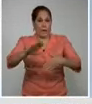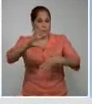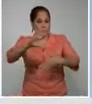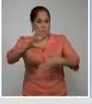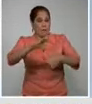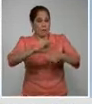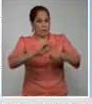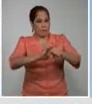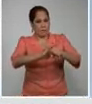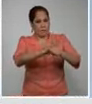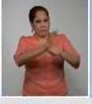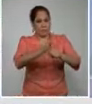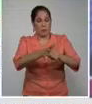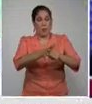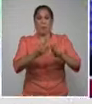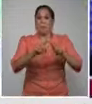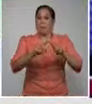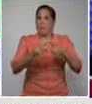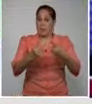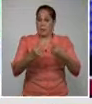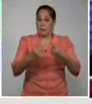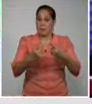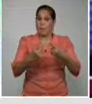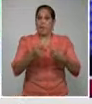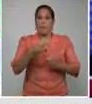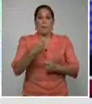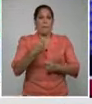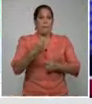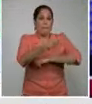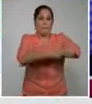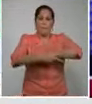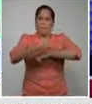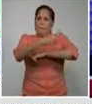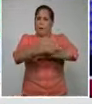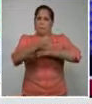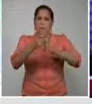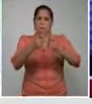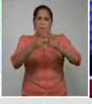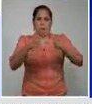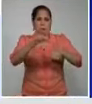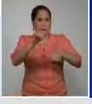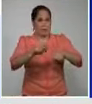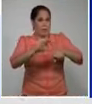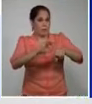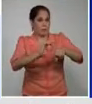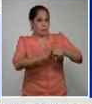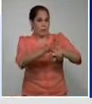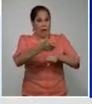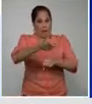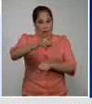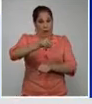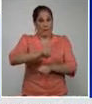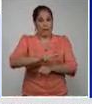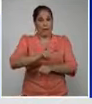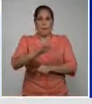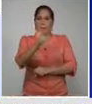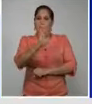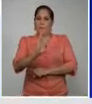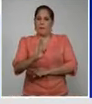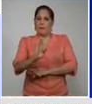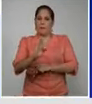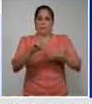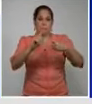COVID-19. Finalmente, los países con mayor cantidad de casos que se reportaron ayer, Brasil nuevamente a